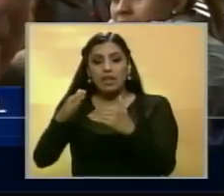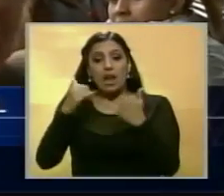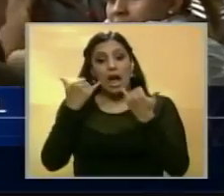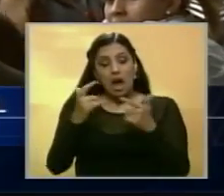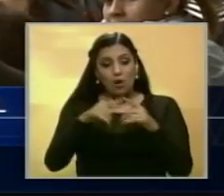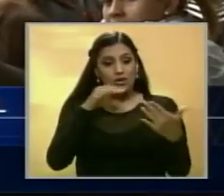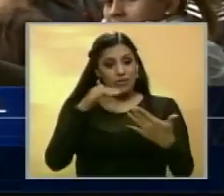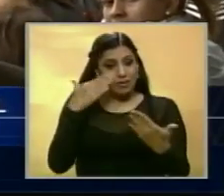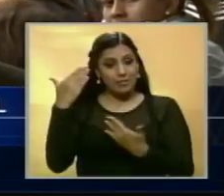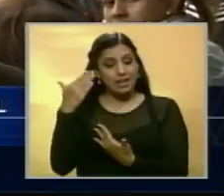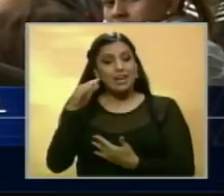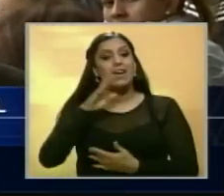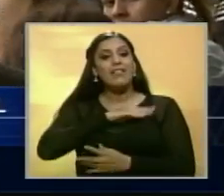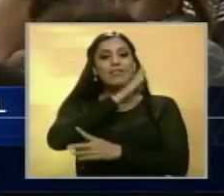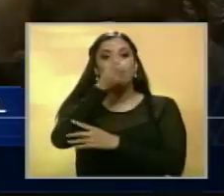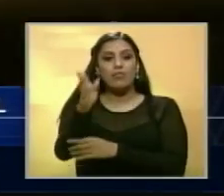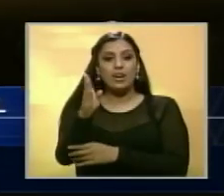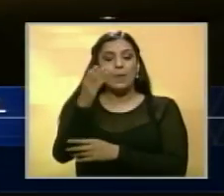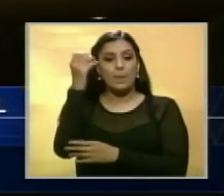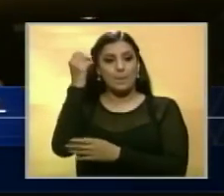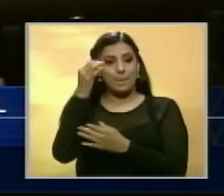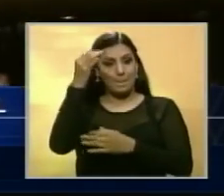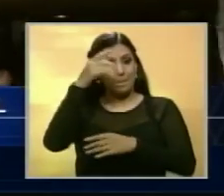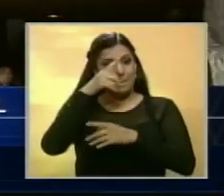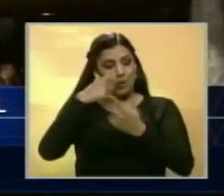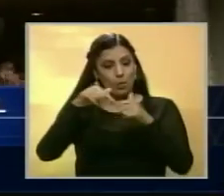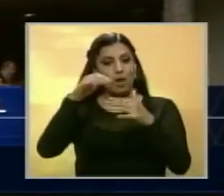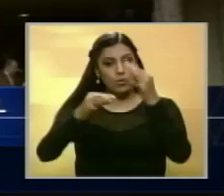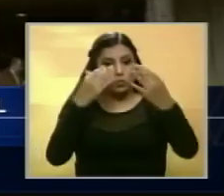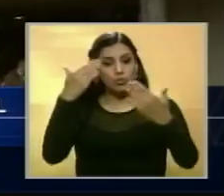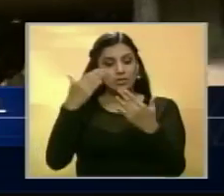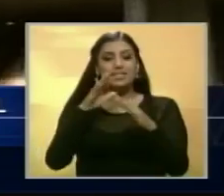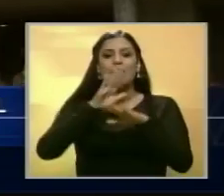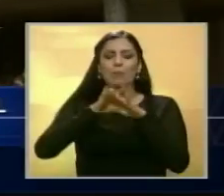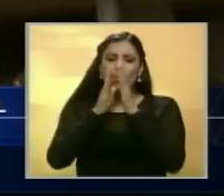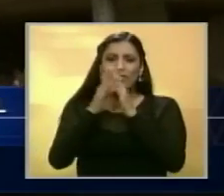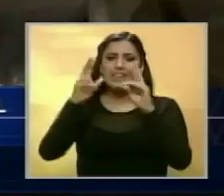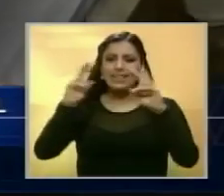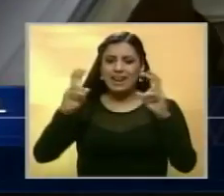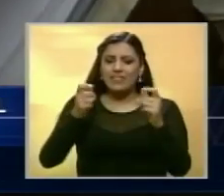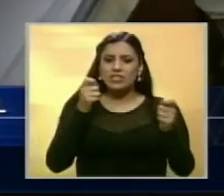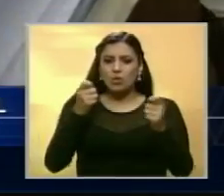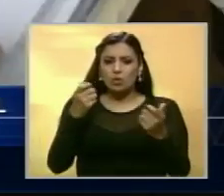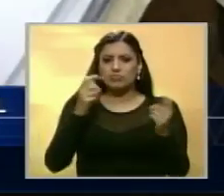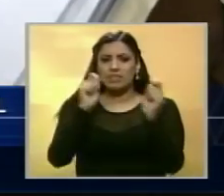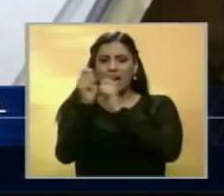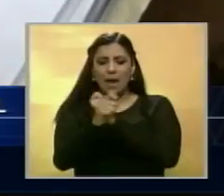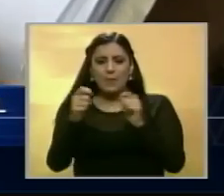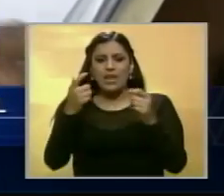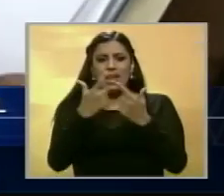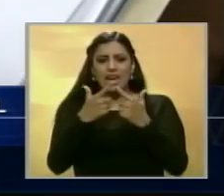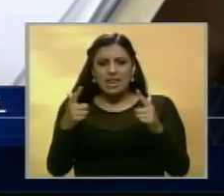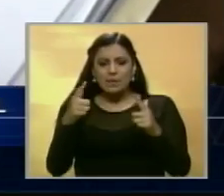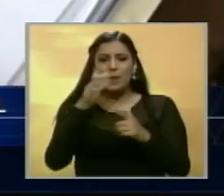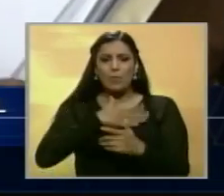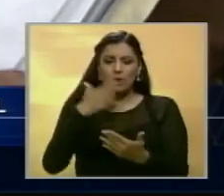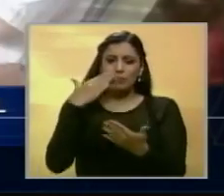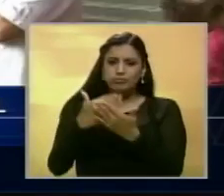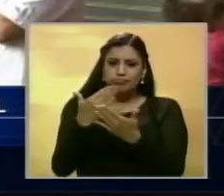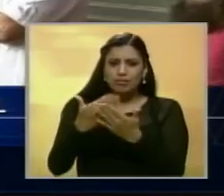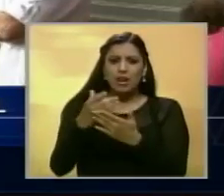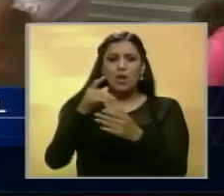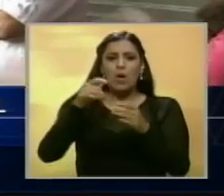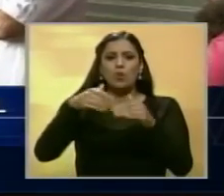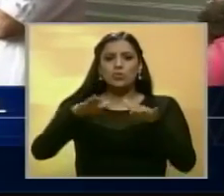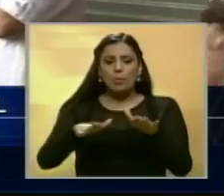Morris Sierralta después de acudir a la sede del Palacio de Justicia a solicitar una revisión de la medida sustitutiva de libertad y comprobar la paralización